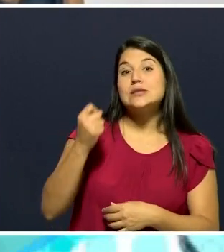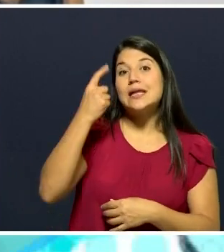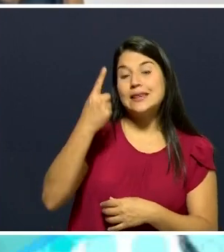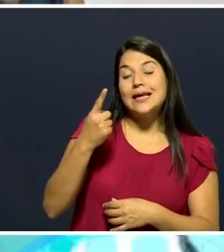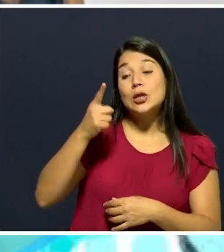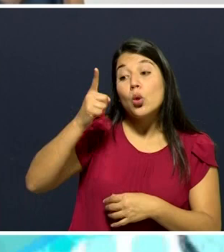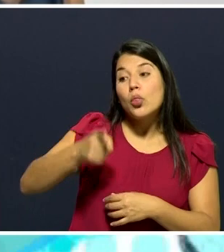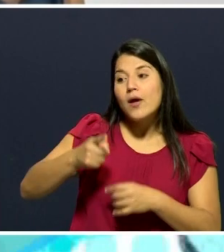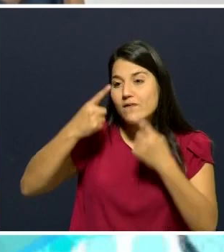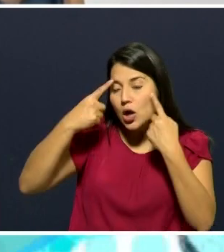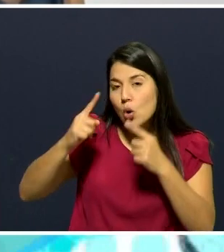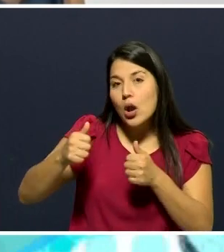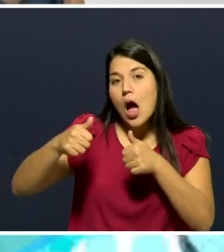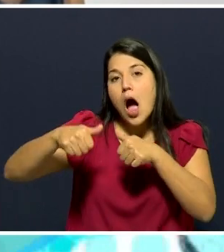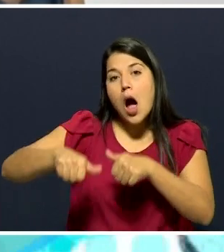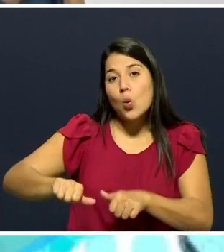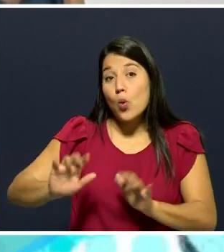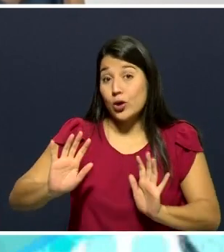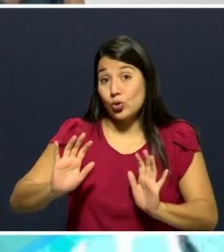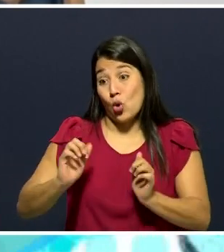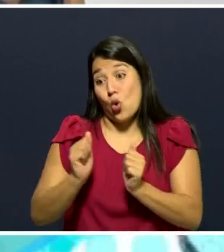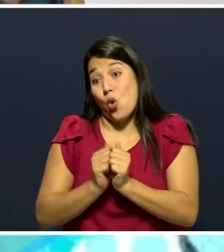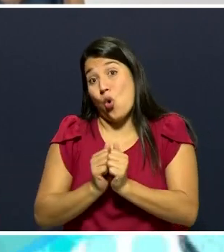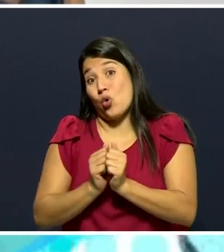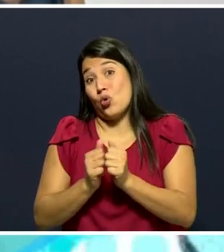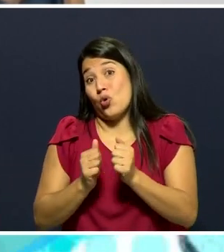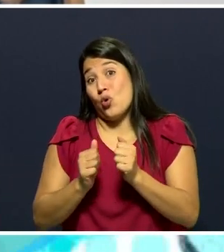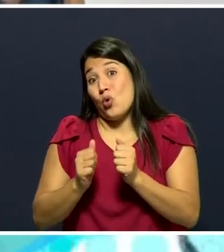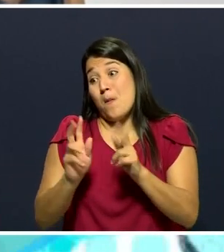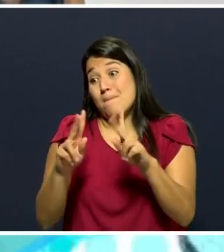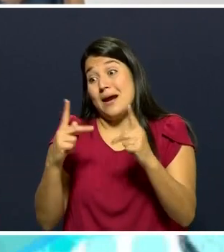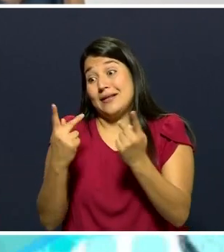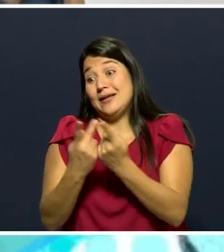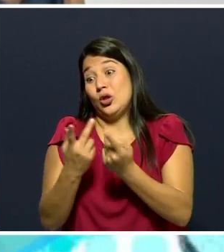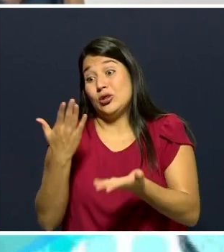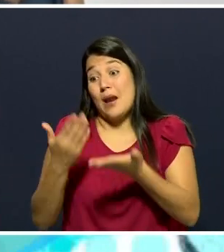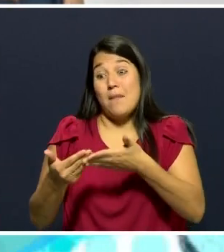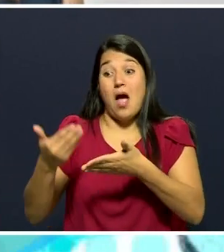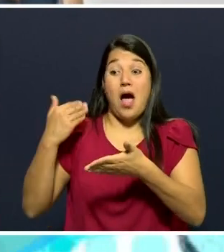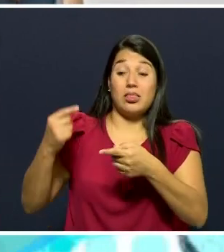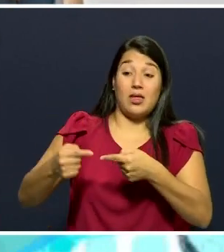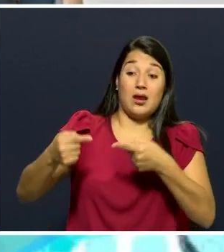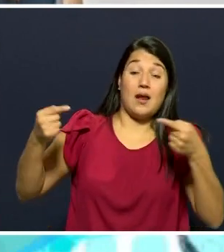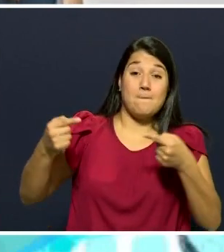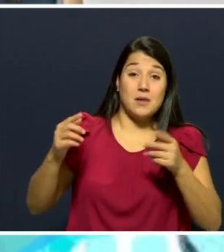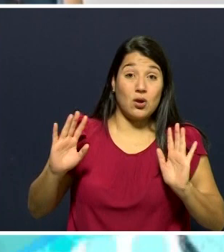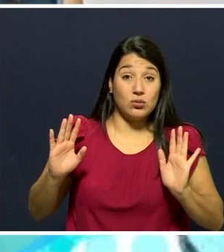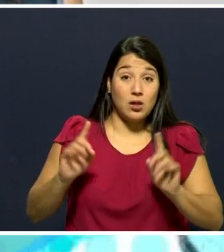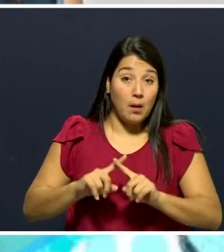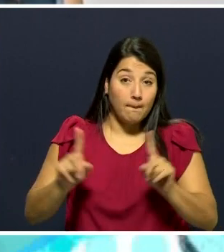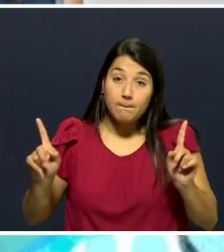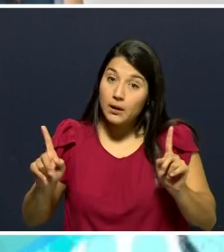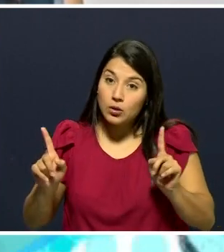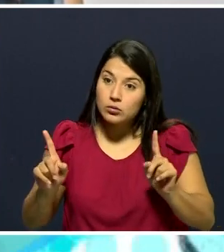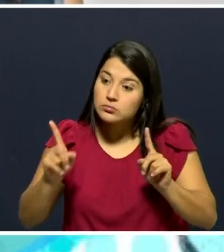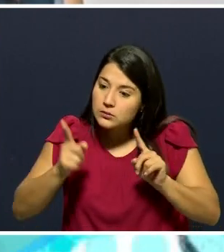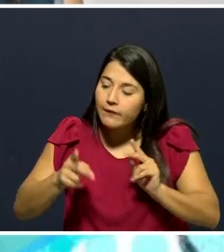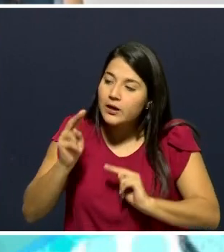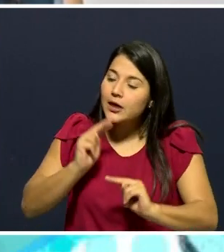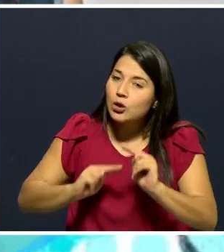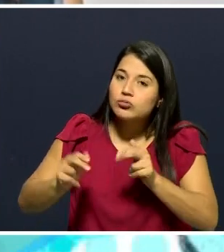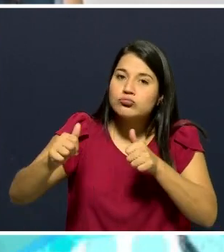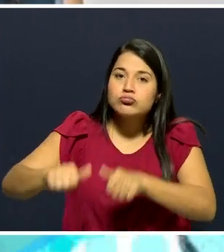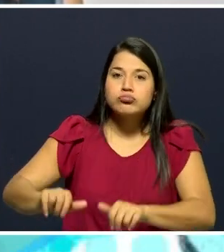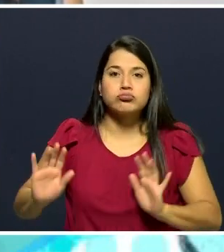transar con el que era su enemigo. Progres con pastores, los pastores dándoles voto a los progres, usando las etiquetas que